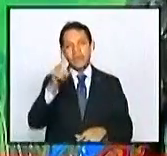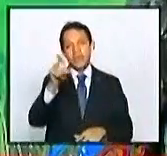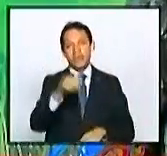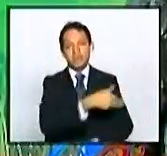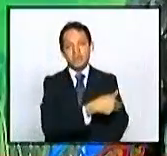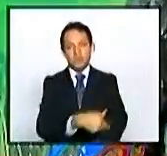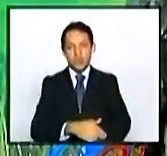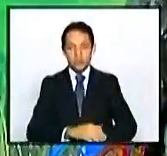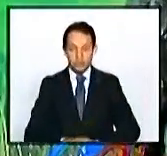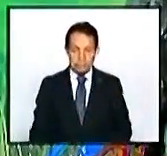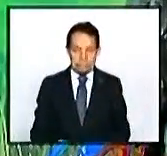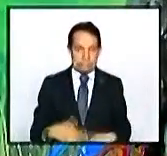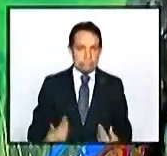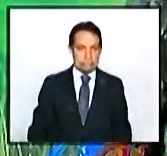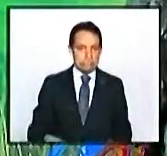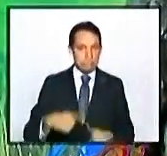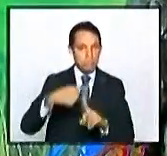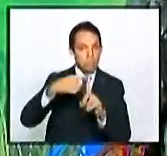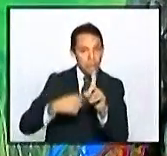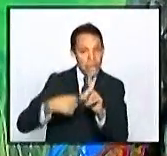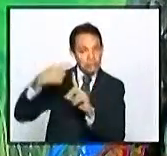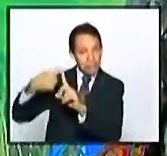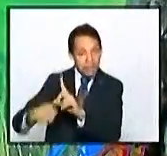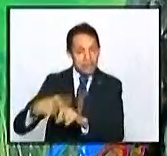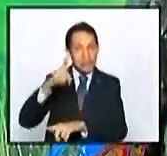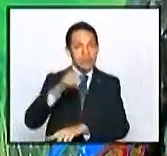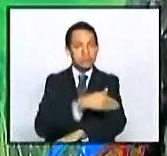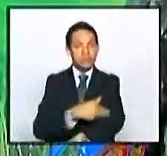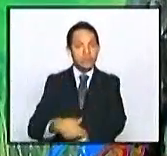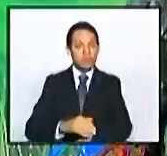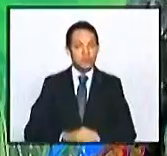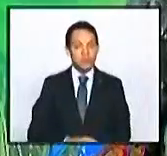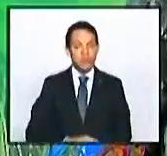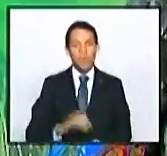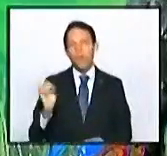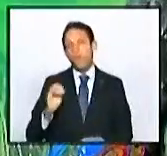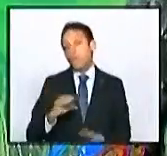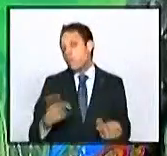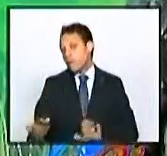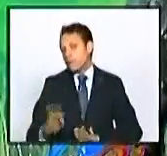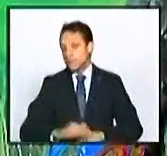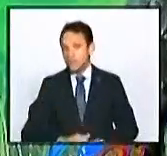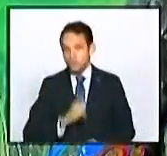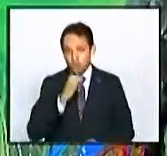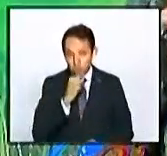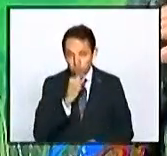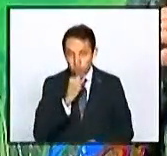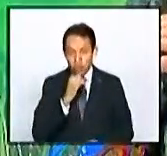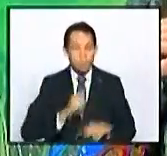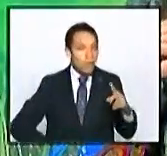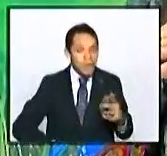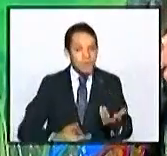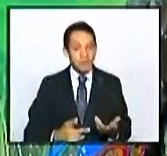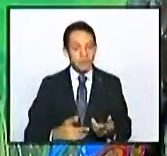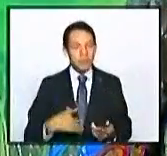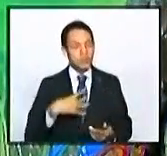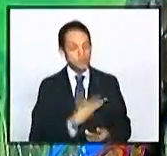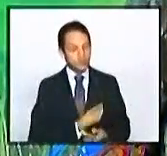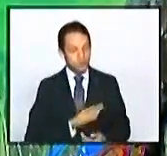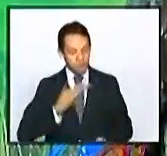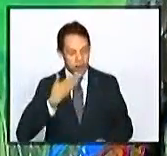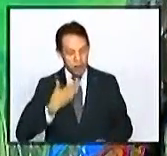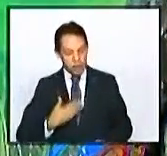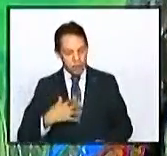millones de pesos el mes. Porque si no hace eso, se mueren. Entonces mire que es que son cosas que nosotros